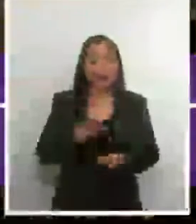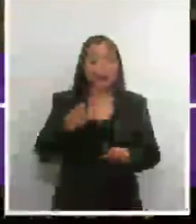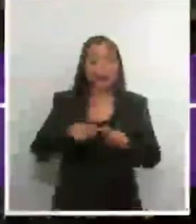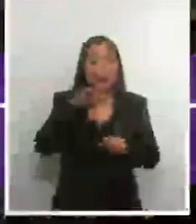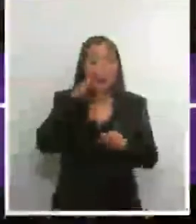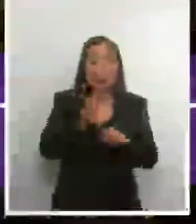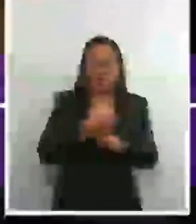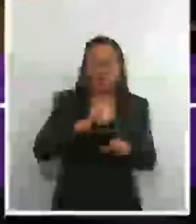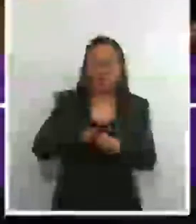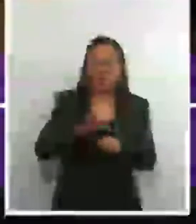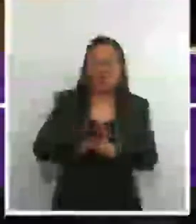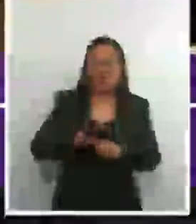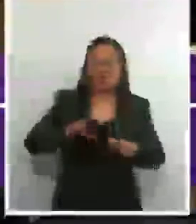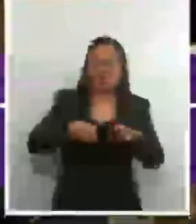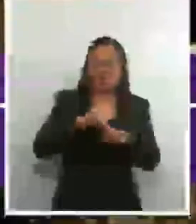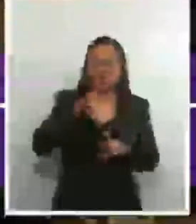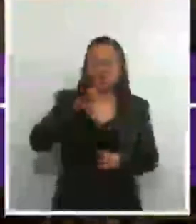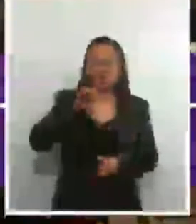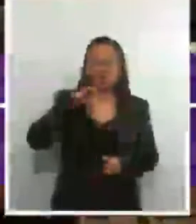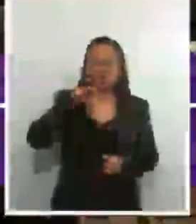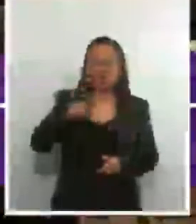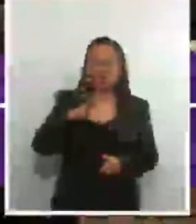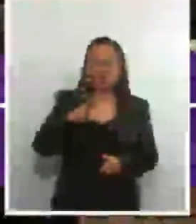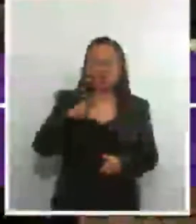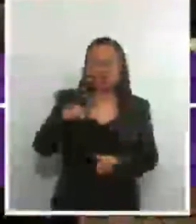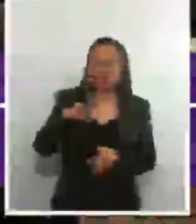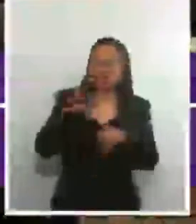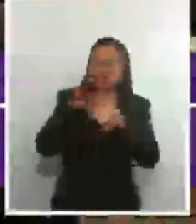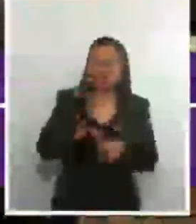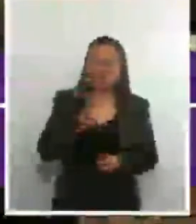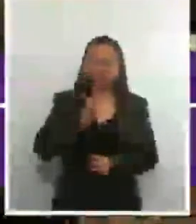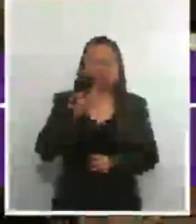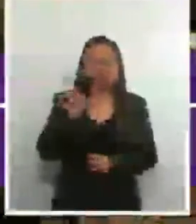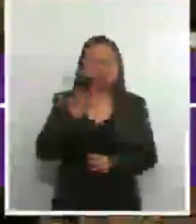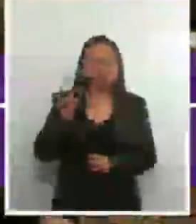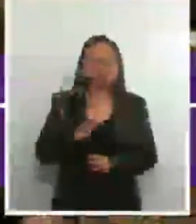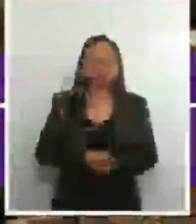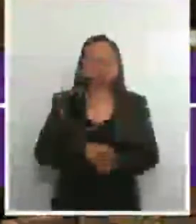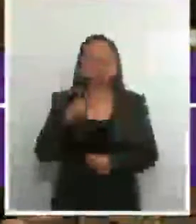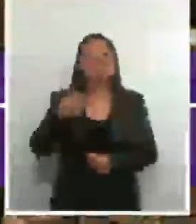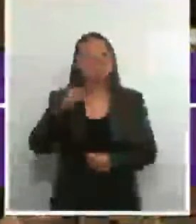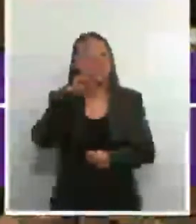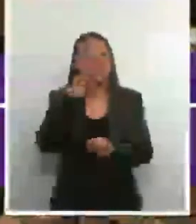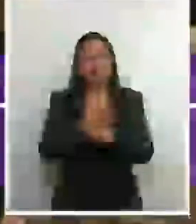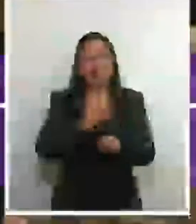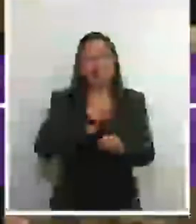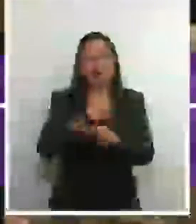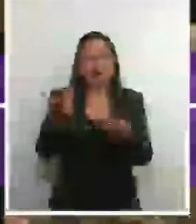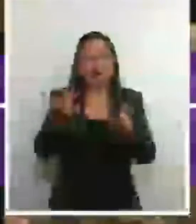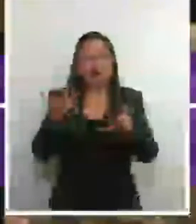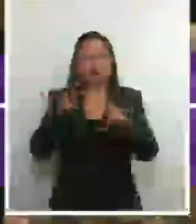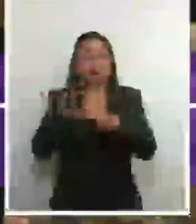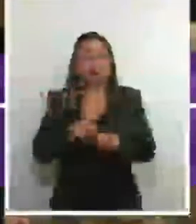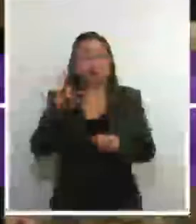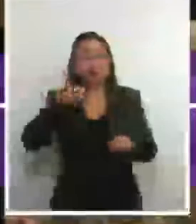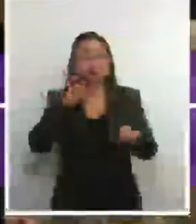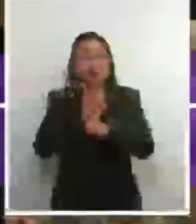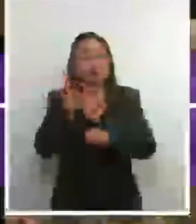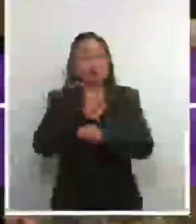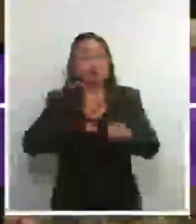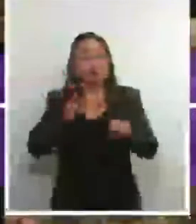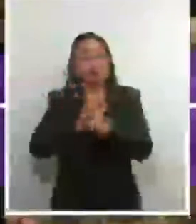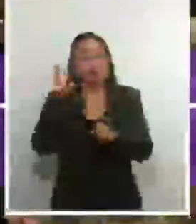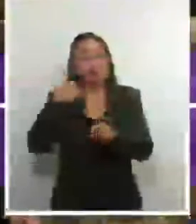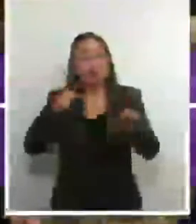serán de carácter civil, disciplinado y profesional. Su función se sustenta en la protección integral de